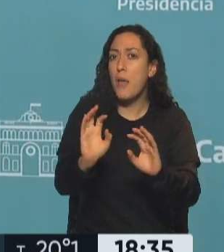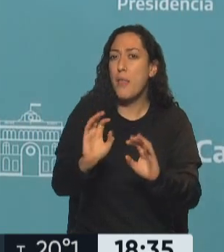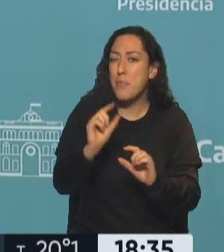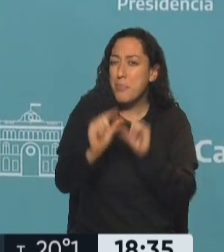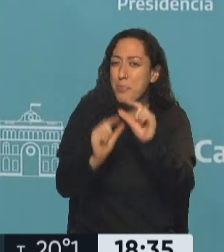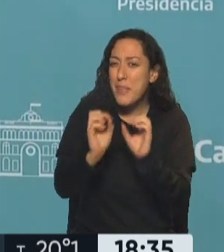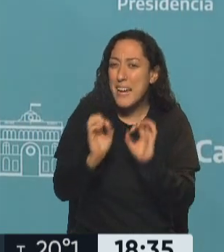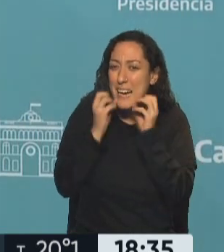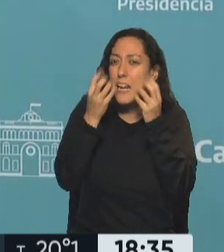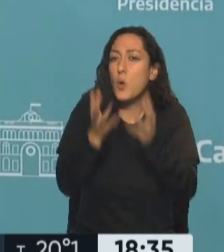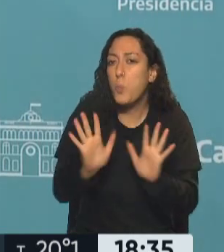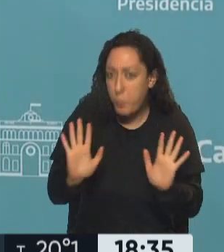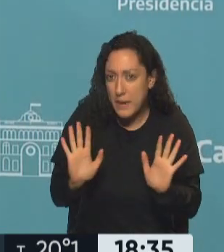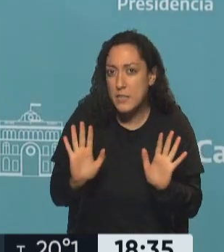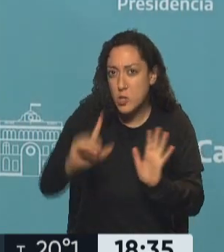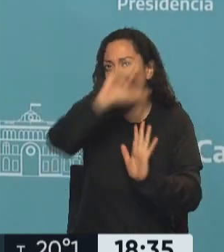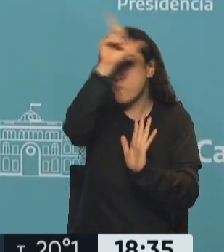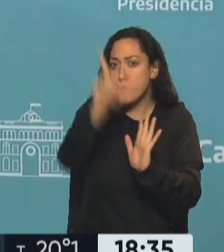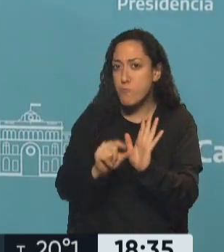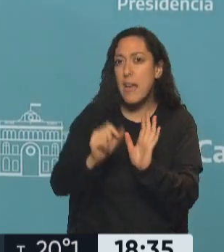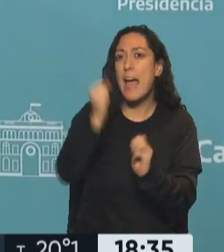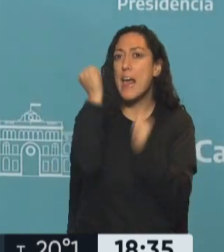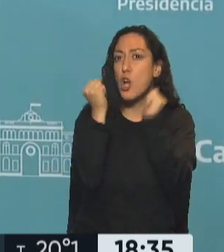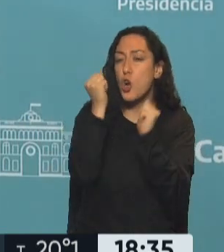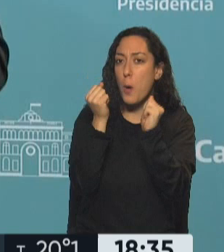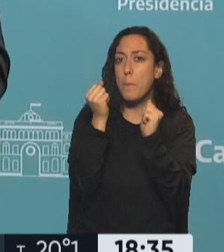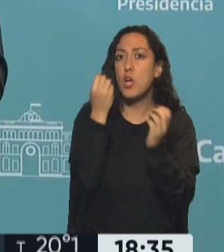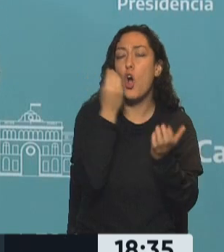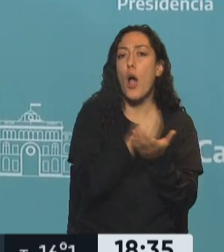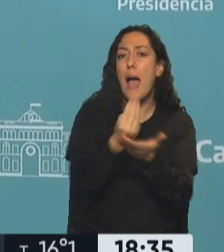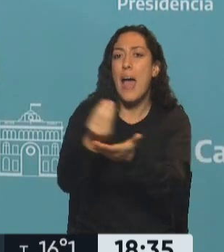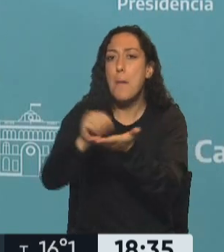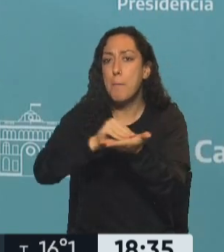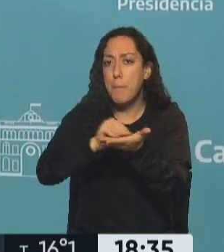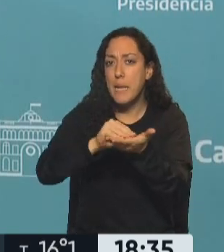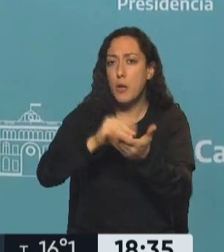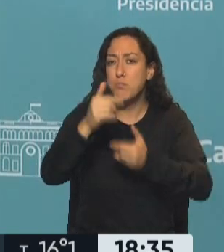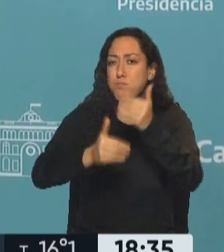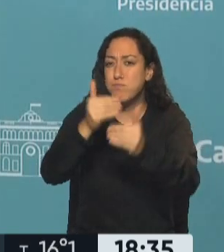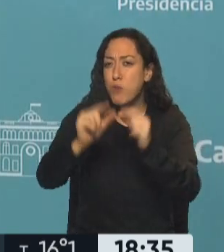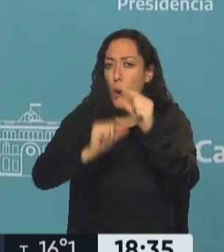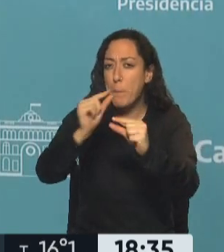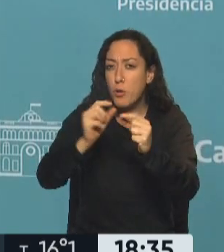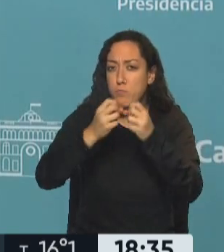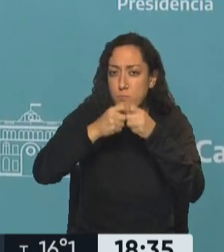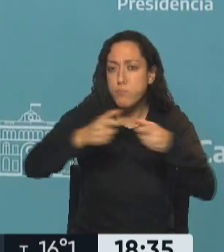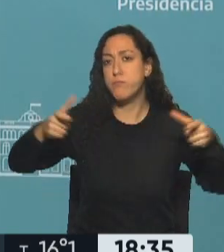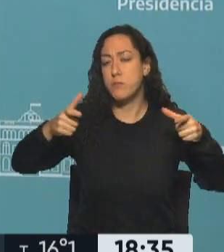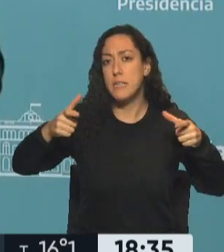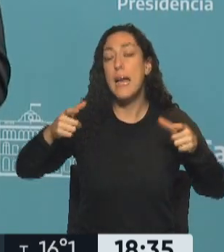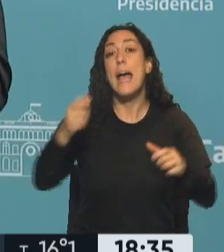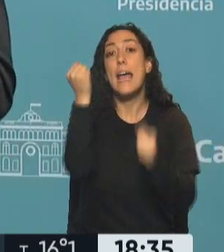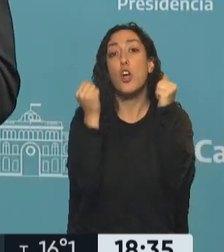federal, crecimiento económico con generación de empleo. El año pasado el producto de nuestra economía creció más de